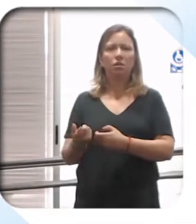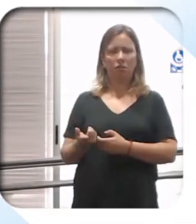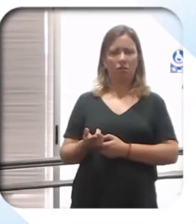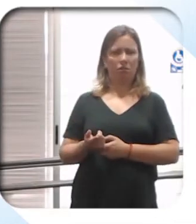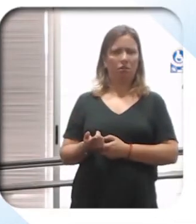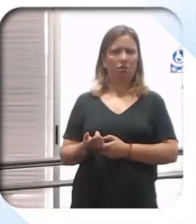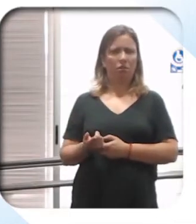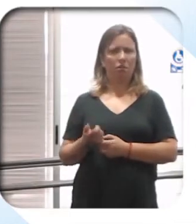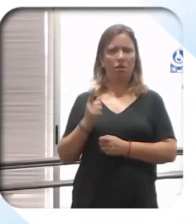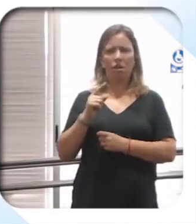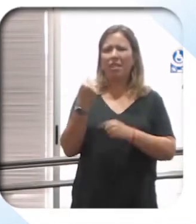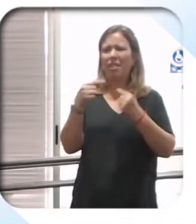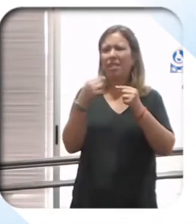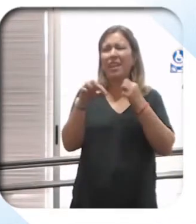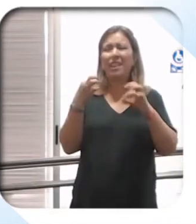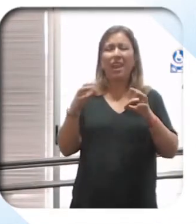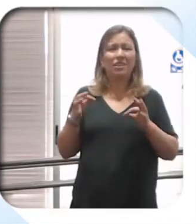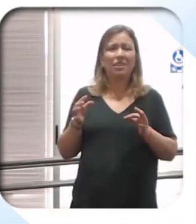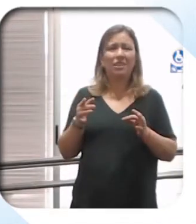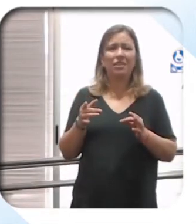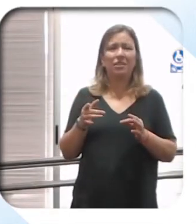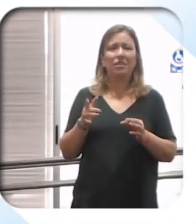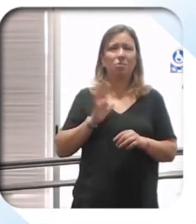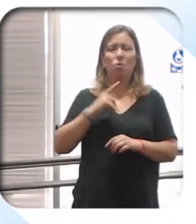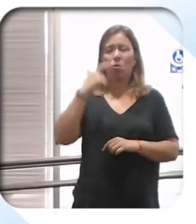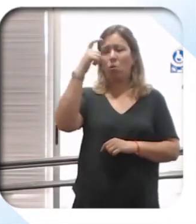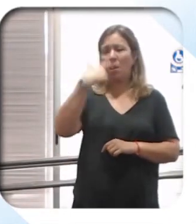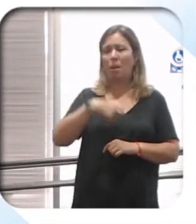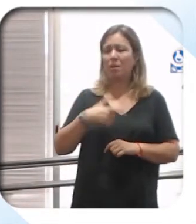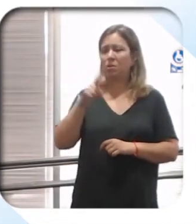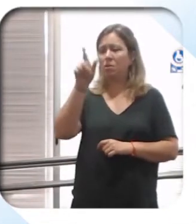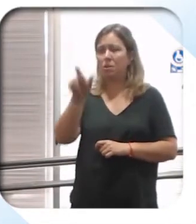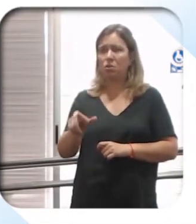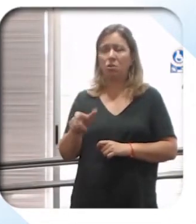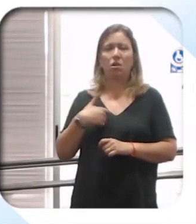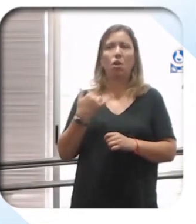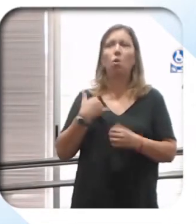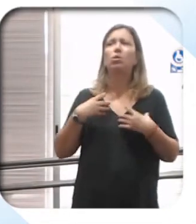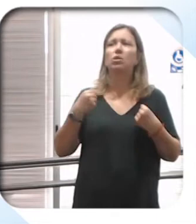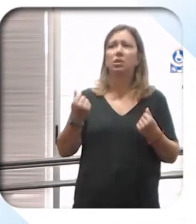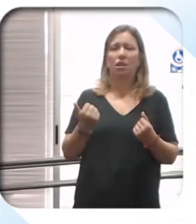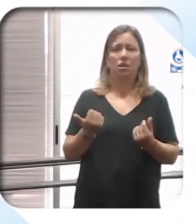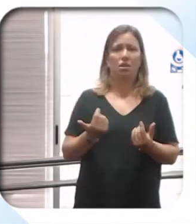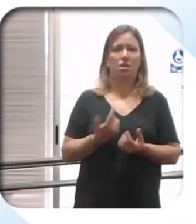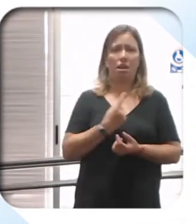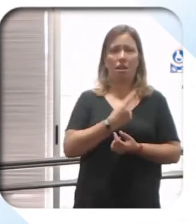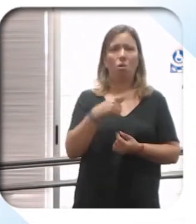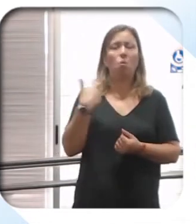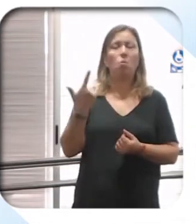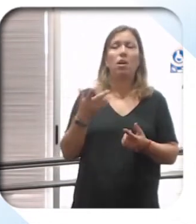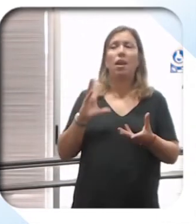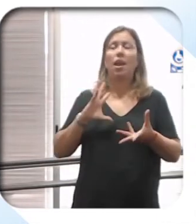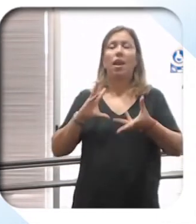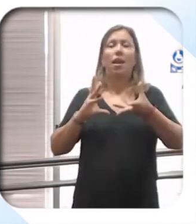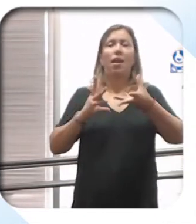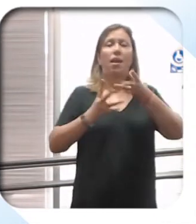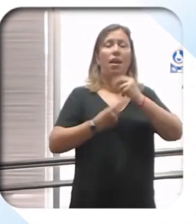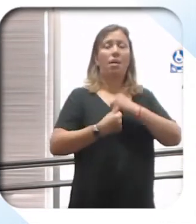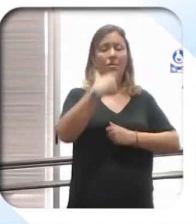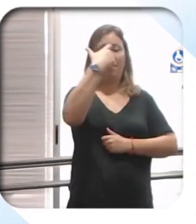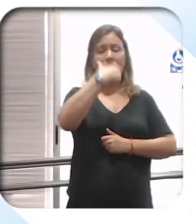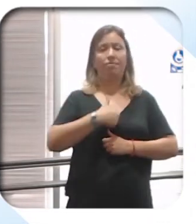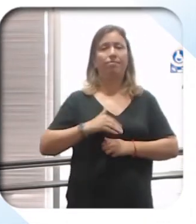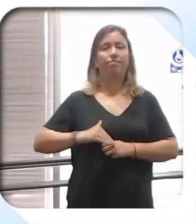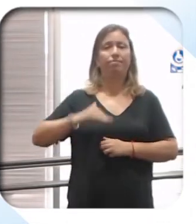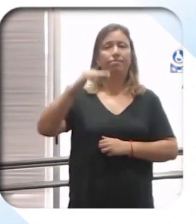Hasta esos mínimos detalles hacen a mi persona y hacen a lo que yo puedo sentir y sentirme después. Entonces